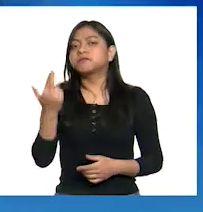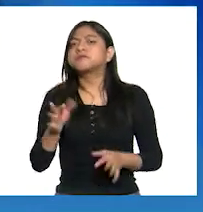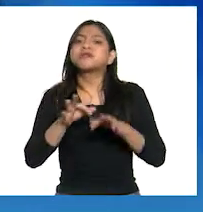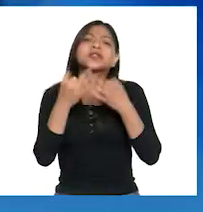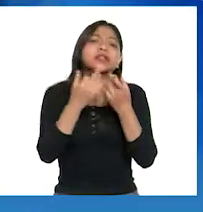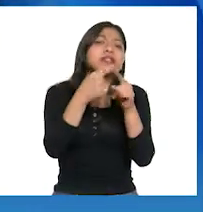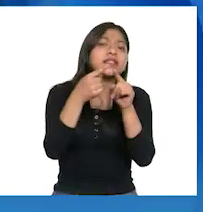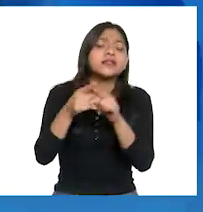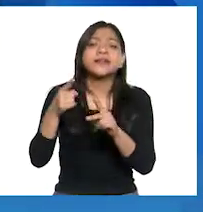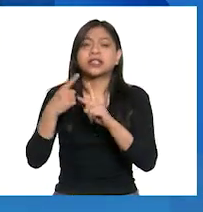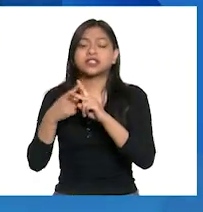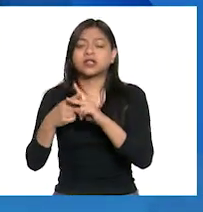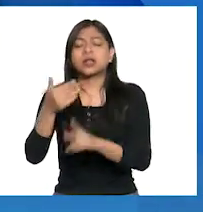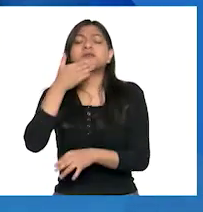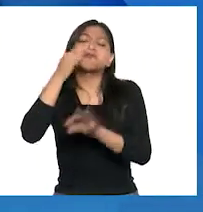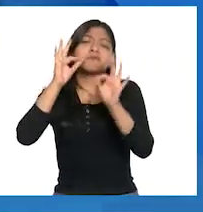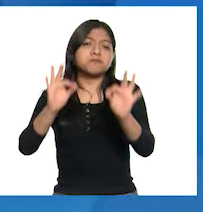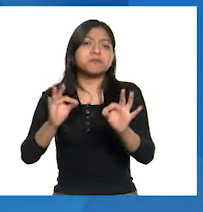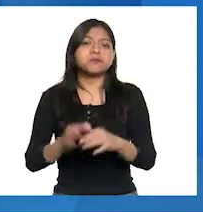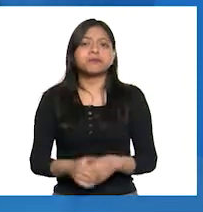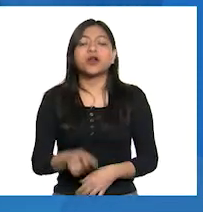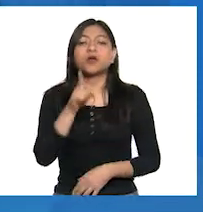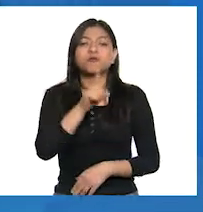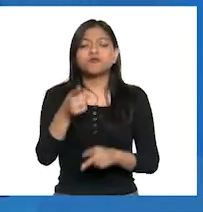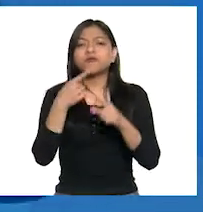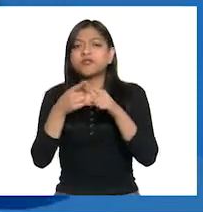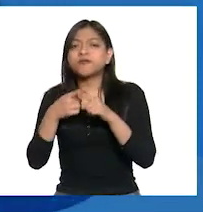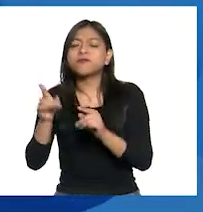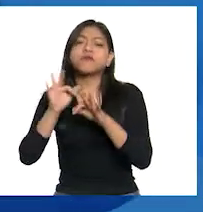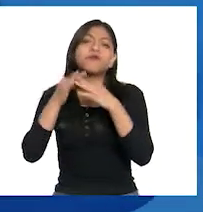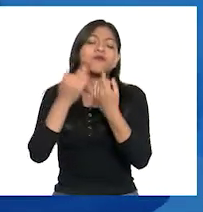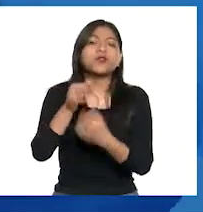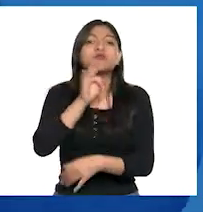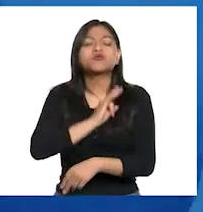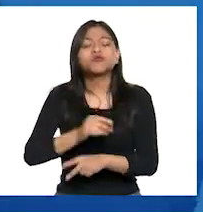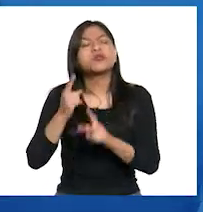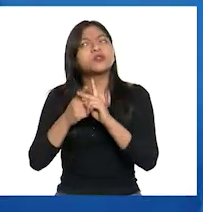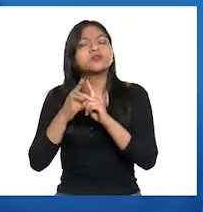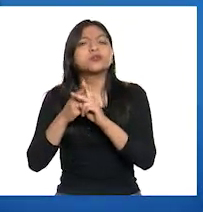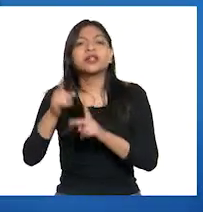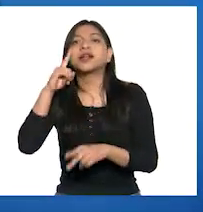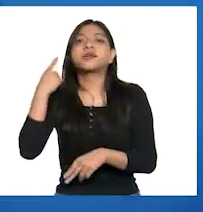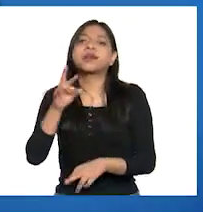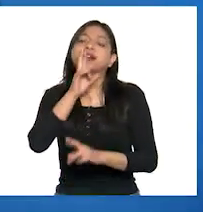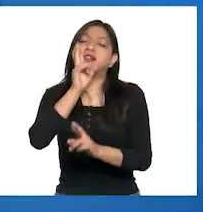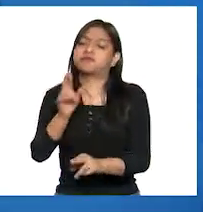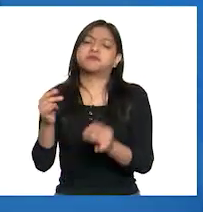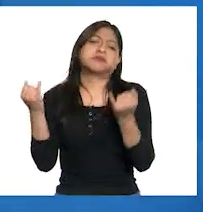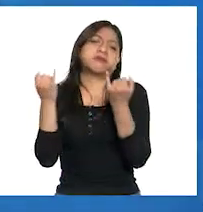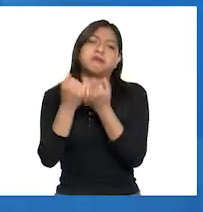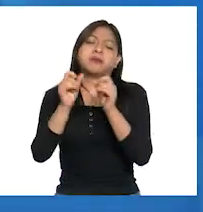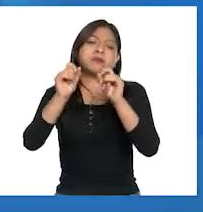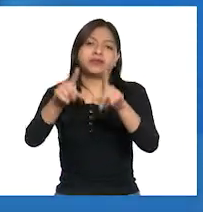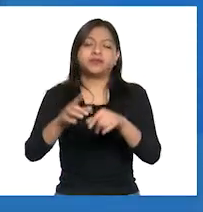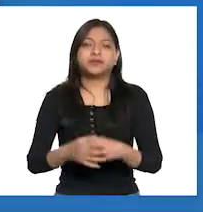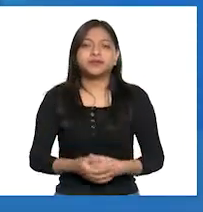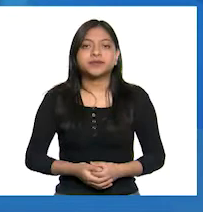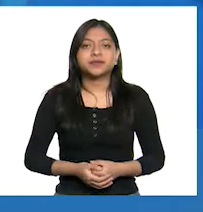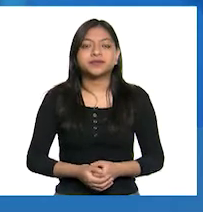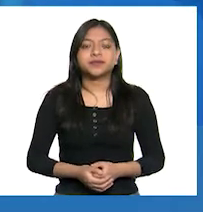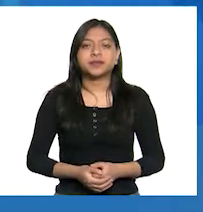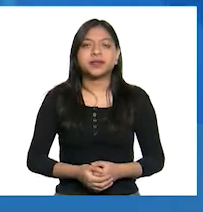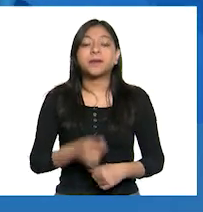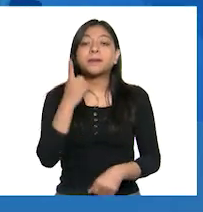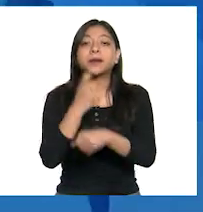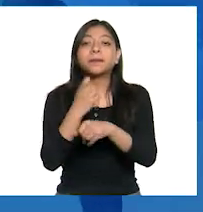veces tenemos diferentes caminos para llegar a un mismo resultado o una operación. Vamos a ver primero. Vamos a realizar la suma. ¿Cuánto